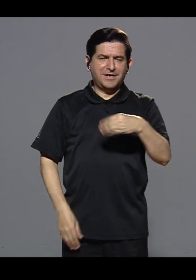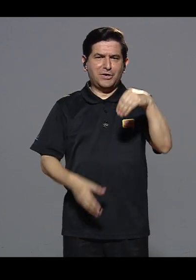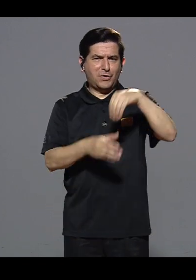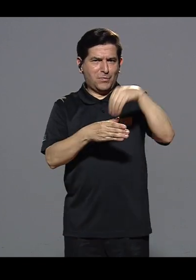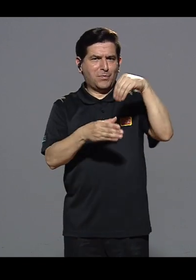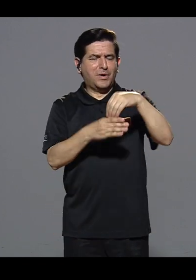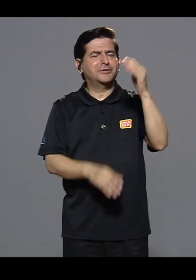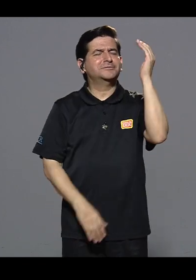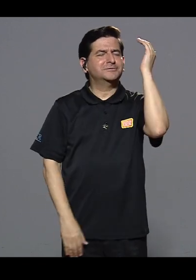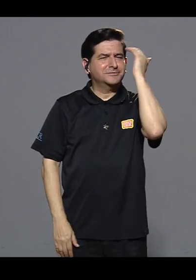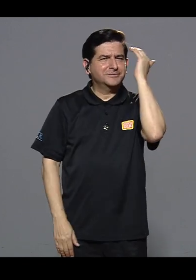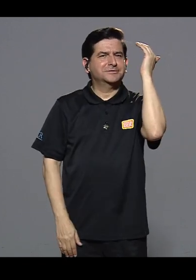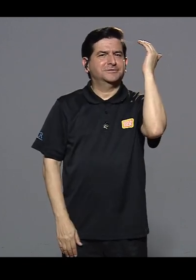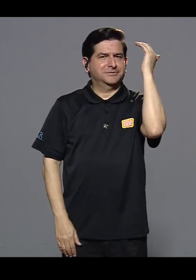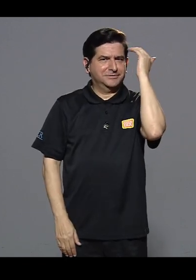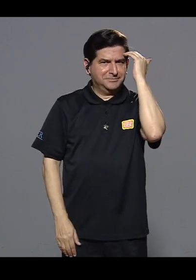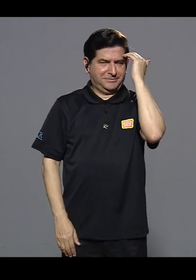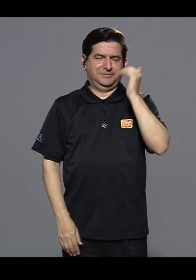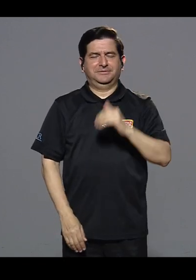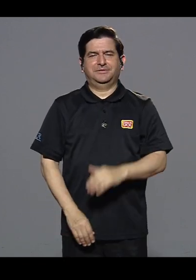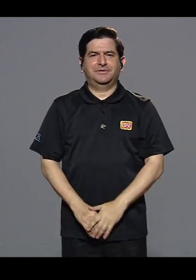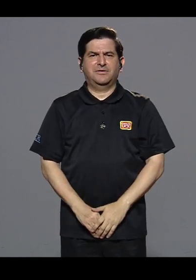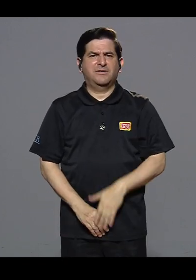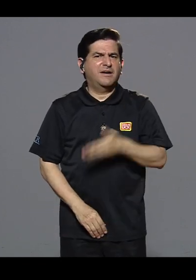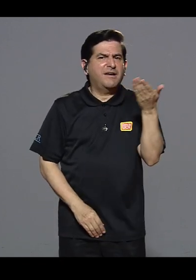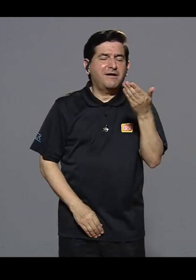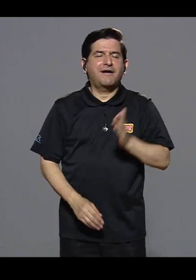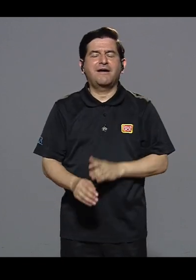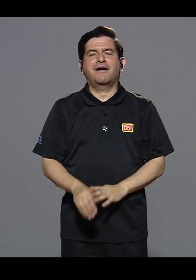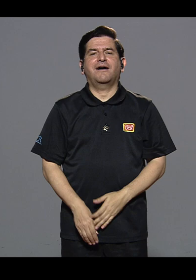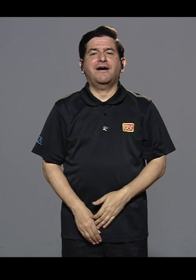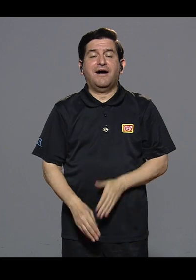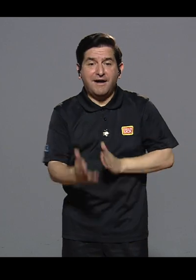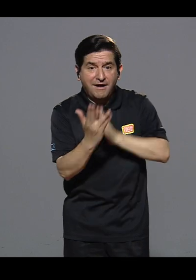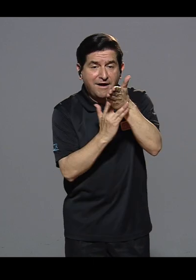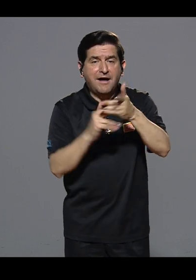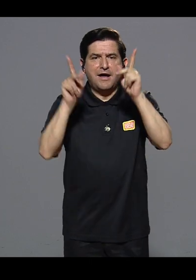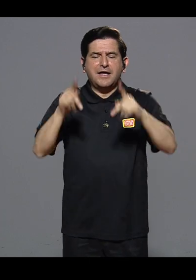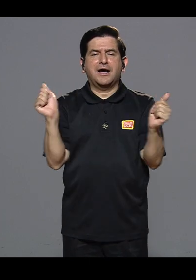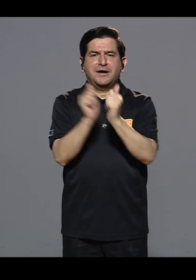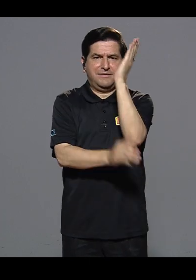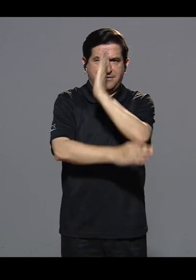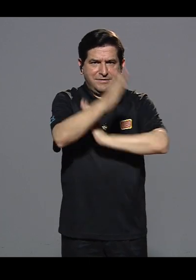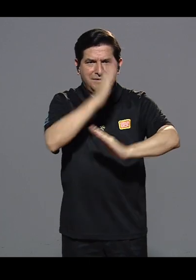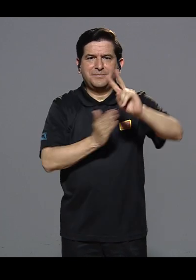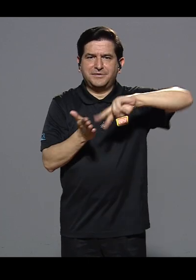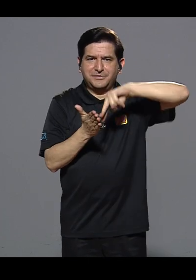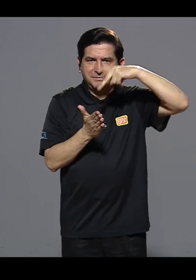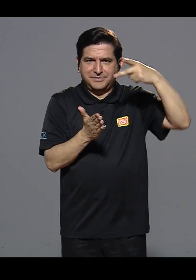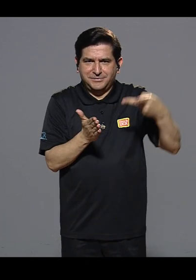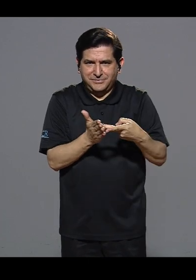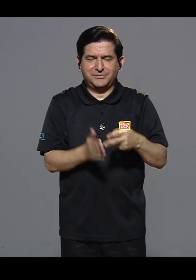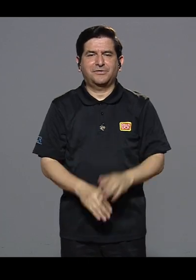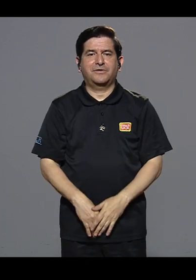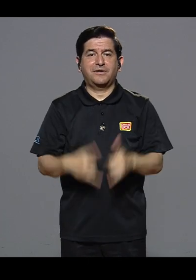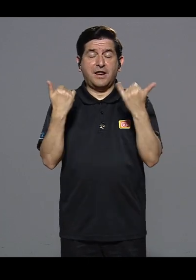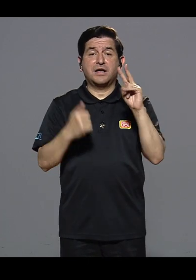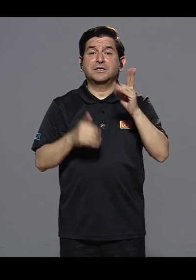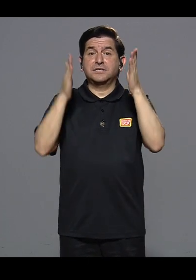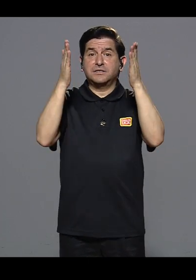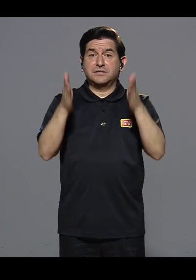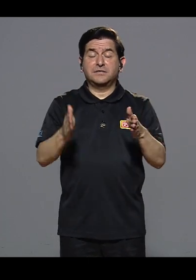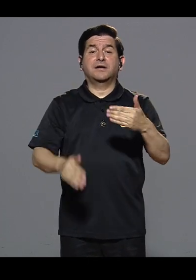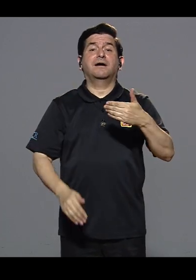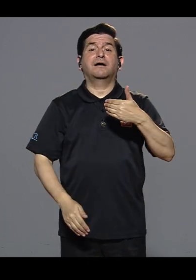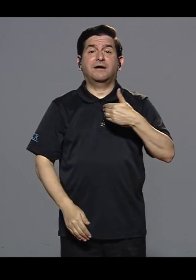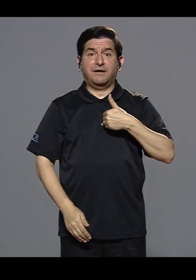Jeremy viene a aportar mucho conocimiento en lo que a accesibilidad y personas con discapacidad se refiere. Ya